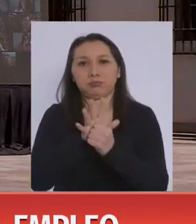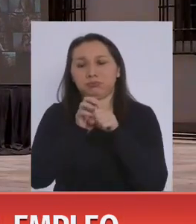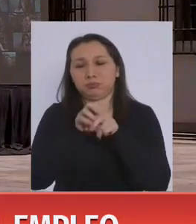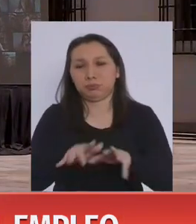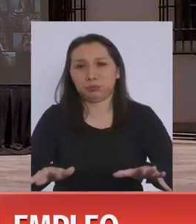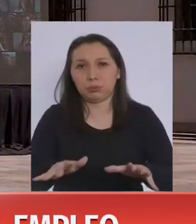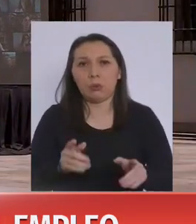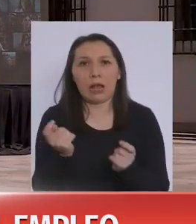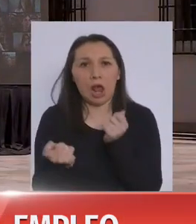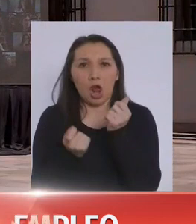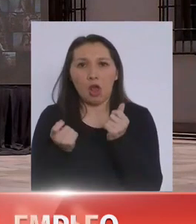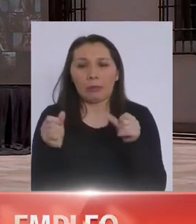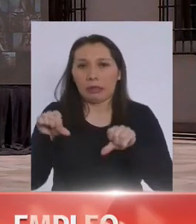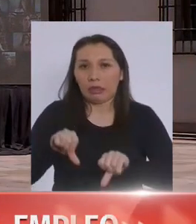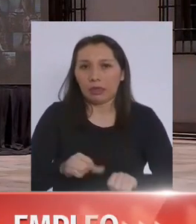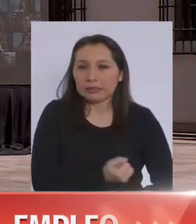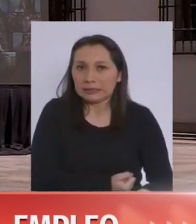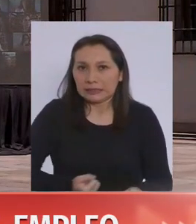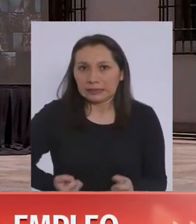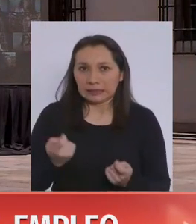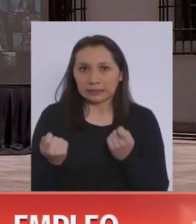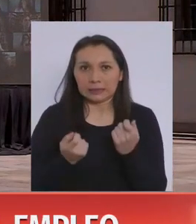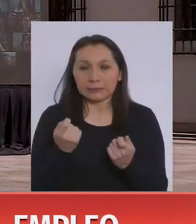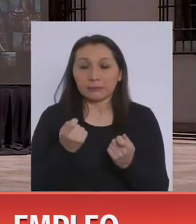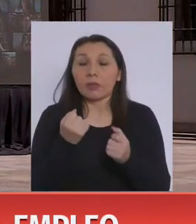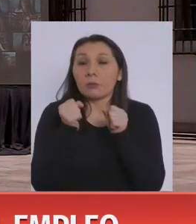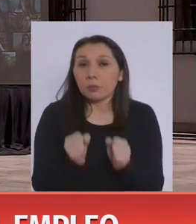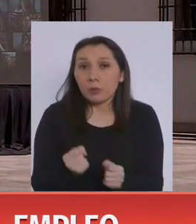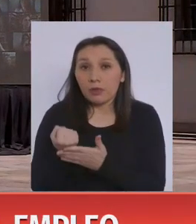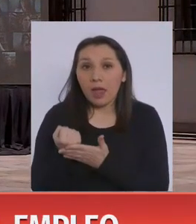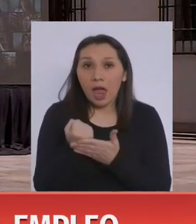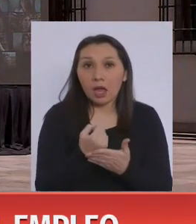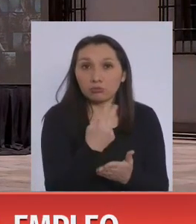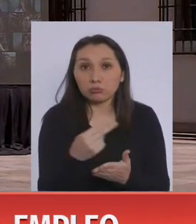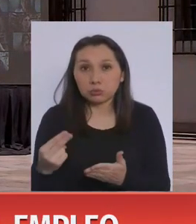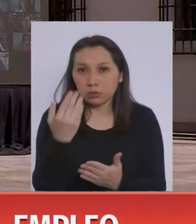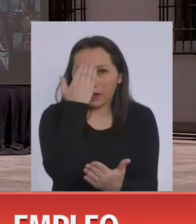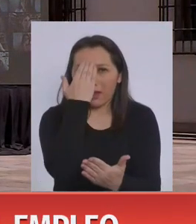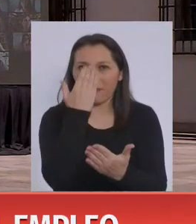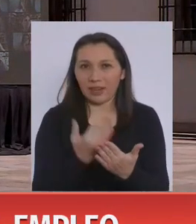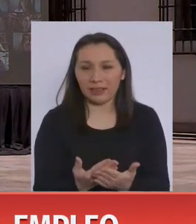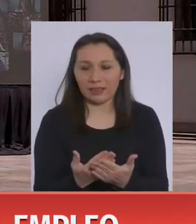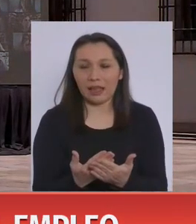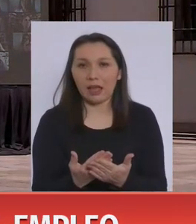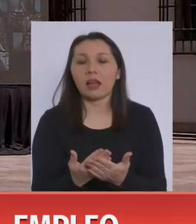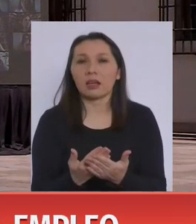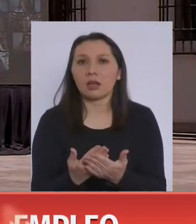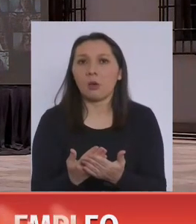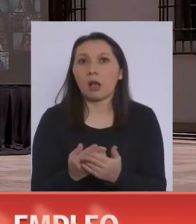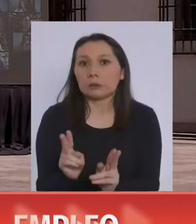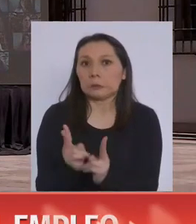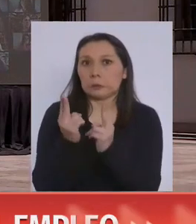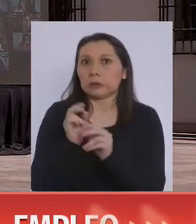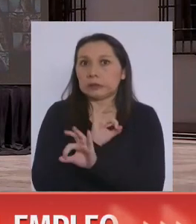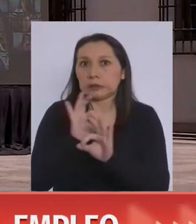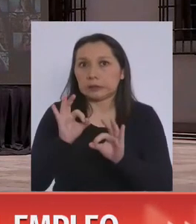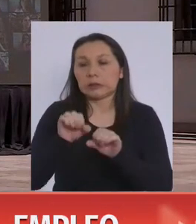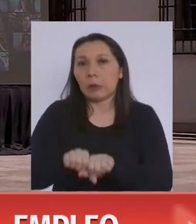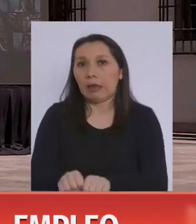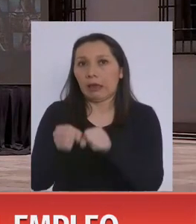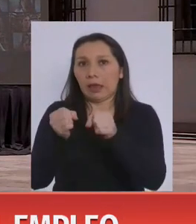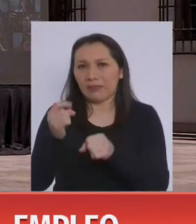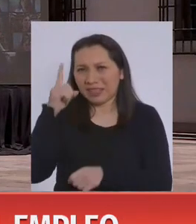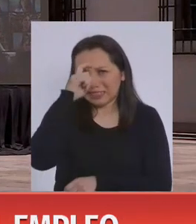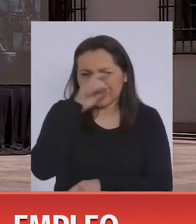y de esta recesión, para poder ayudarlas a enfrentar y sobrevivir a